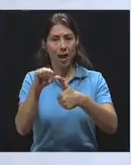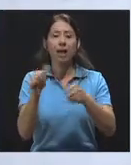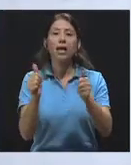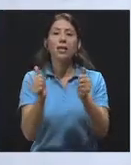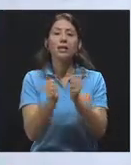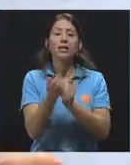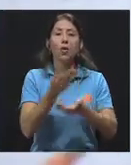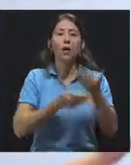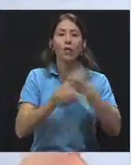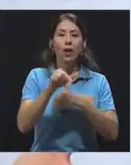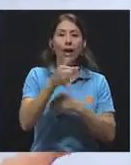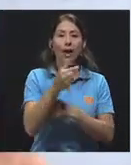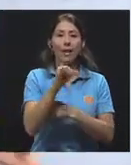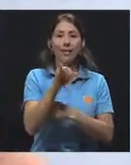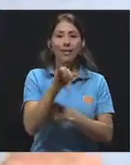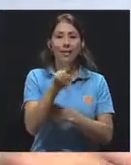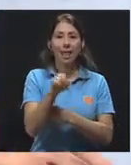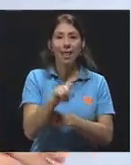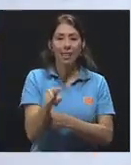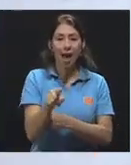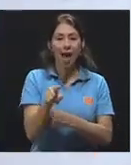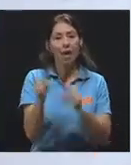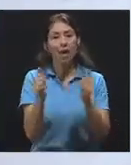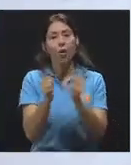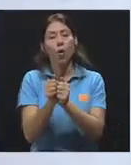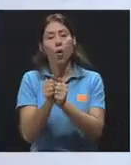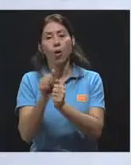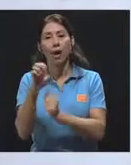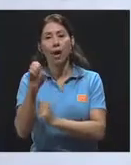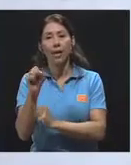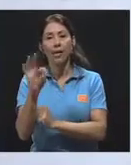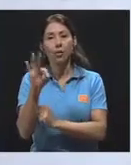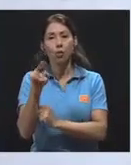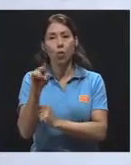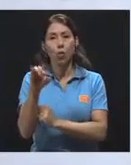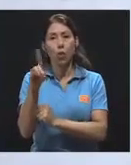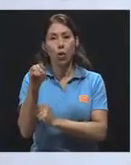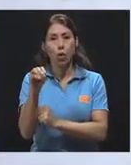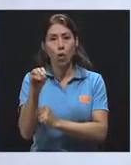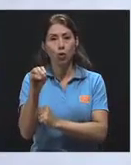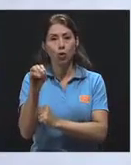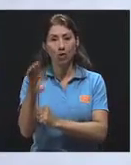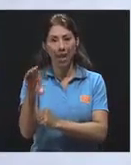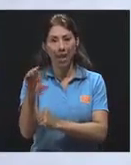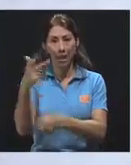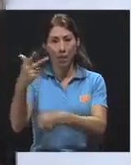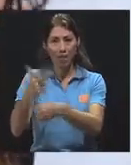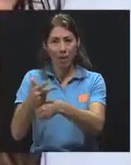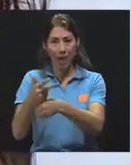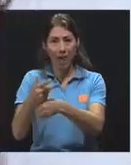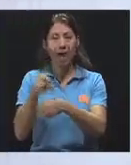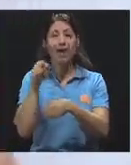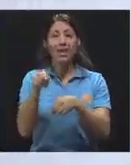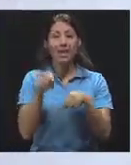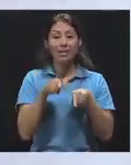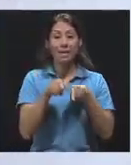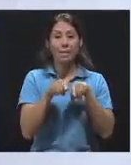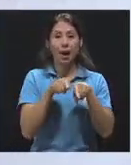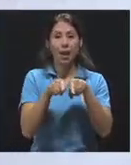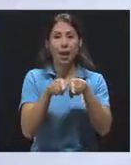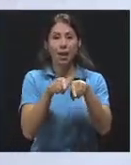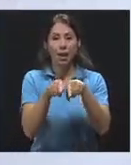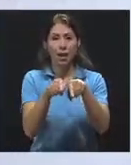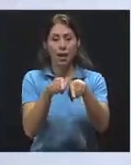es en, o sea, en colaboración con la GIZ y con Estudio C en Guatemala, y se da en